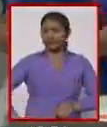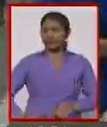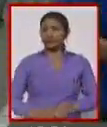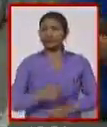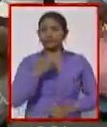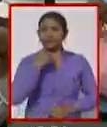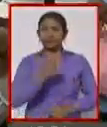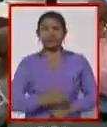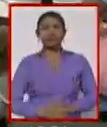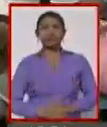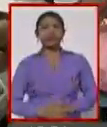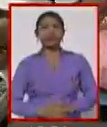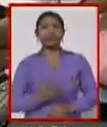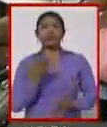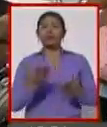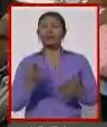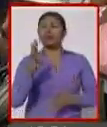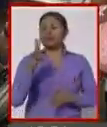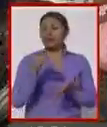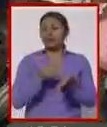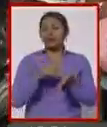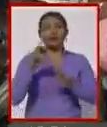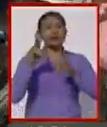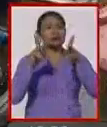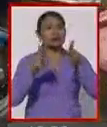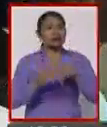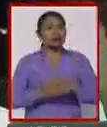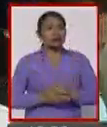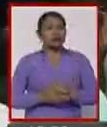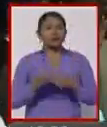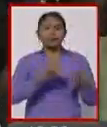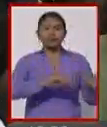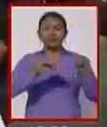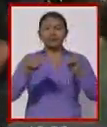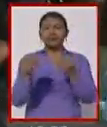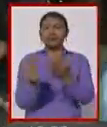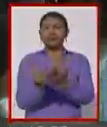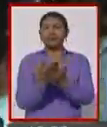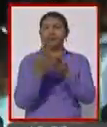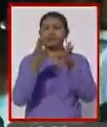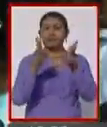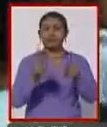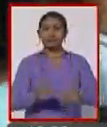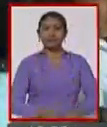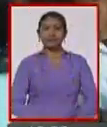municipal manifiesta que son alrededor de 4.000 gremiales los que ocuparán los nuevos puestos.